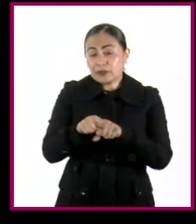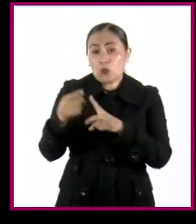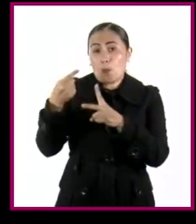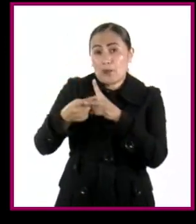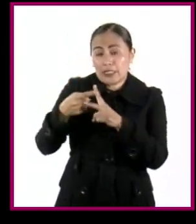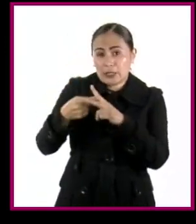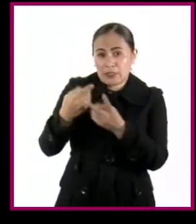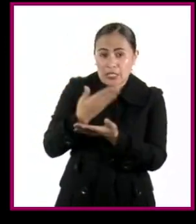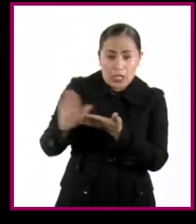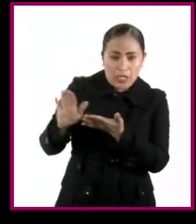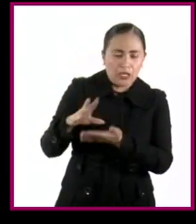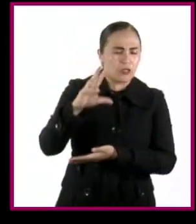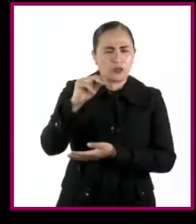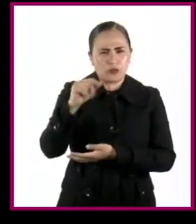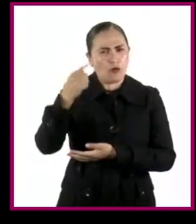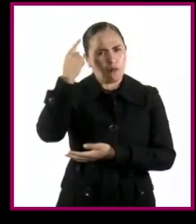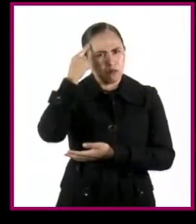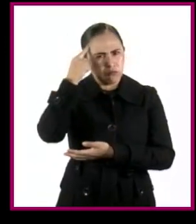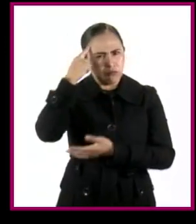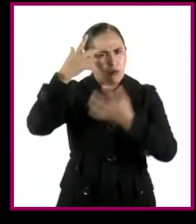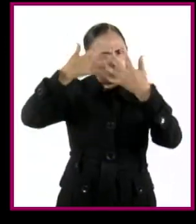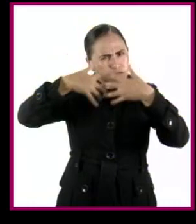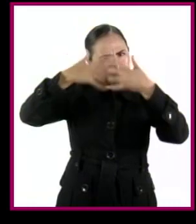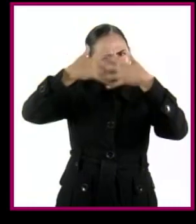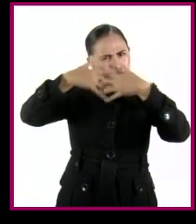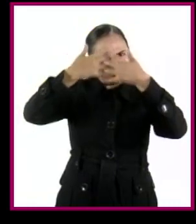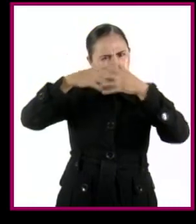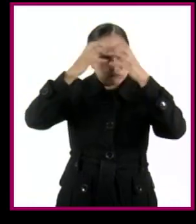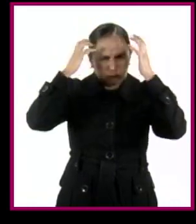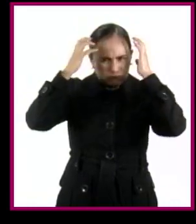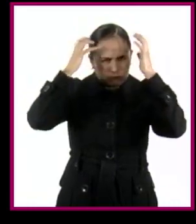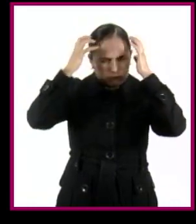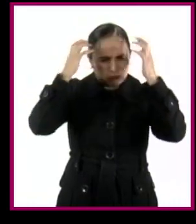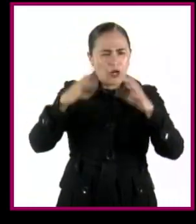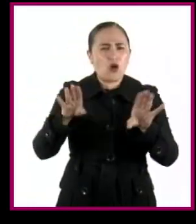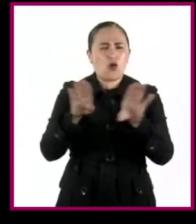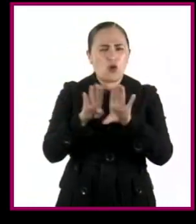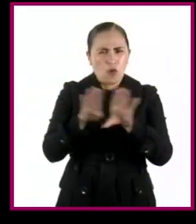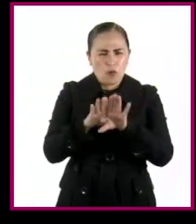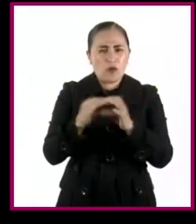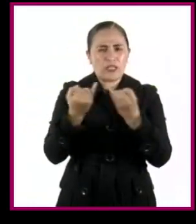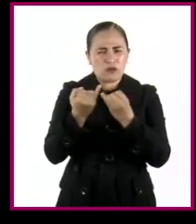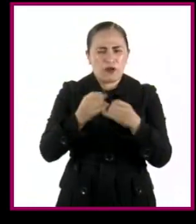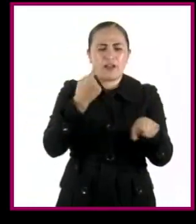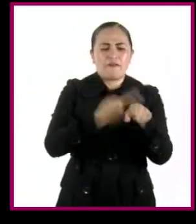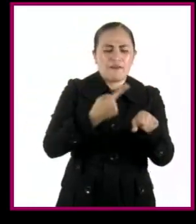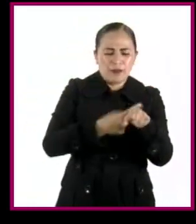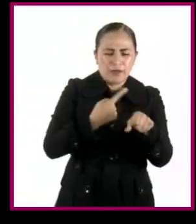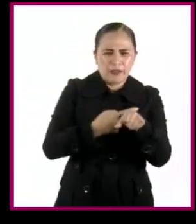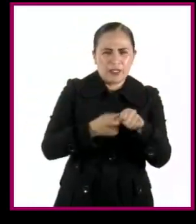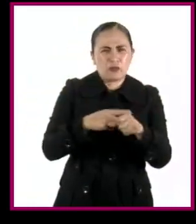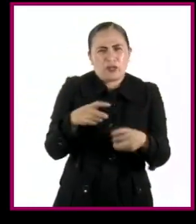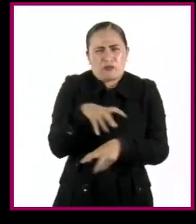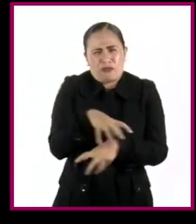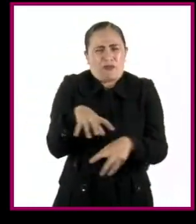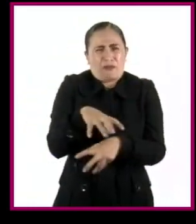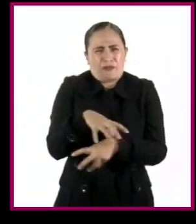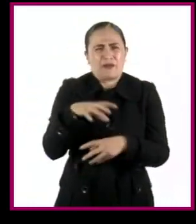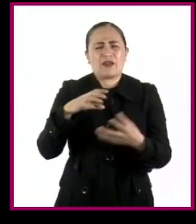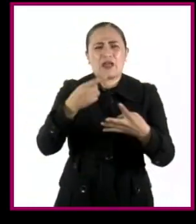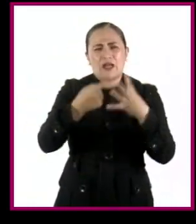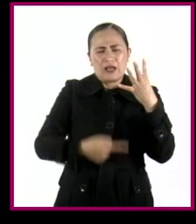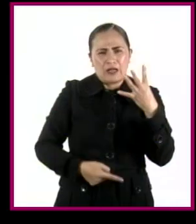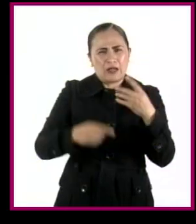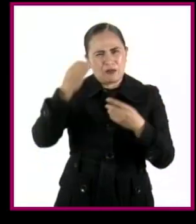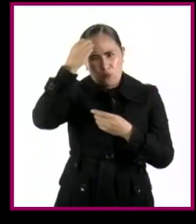matemáticas al entendimiento del funcionamiento del cerebro y las distintas enfermedades que lo afectan, como son las crisis epilépticas, el